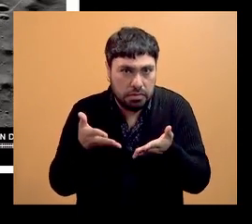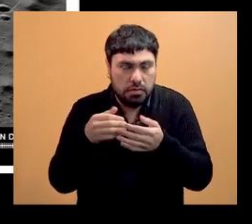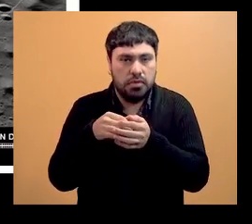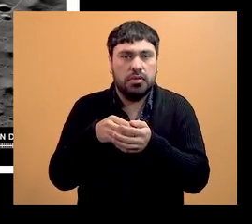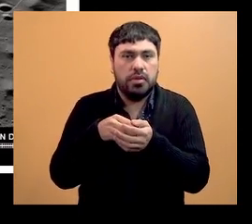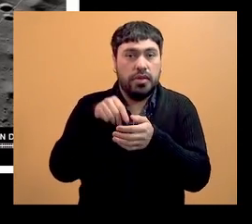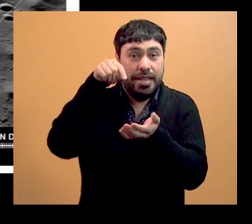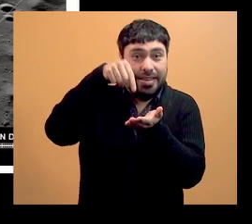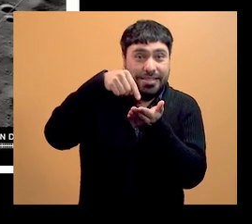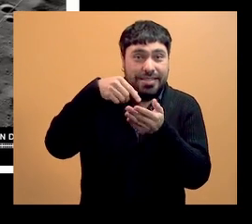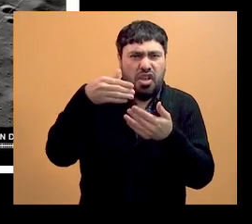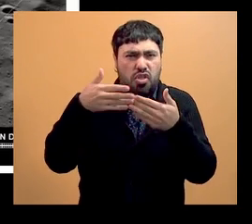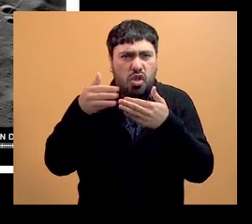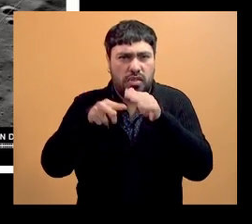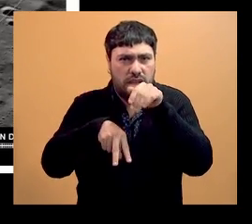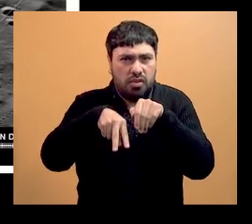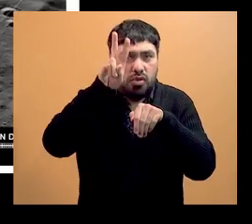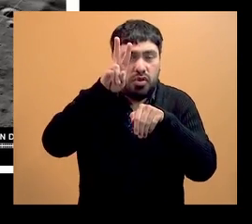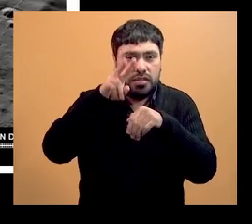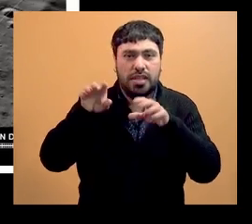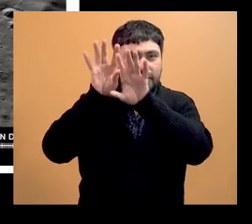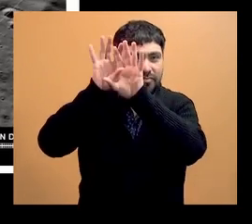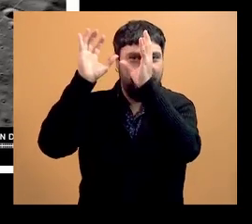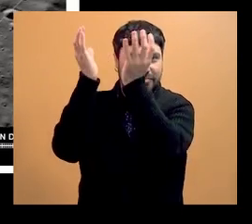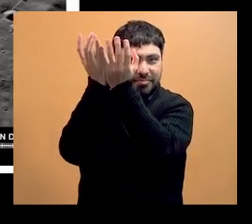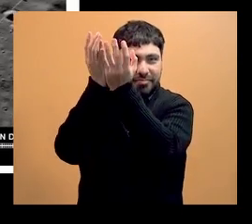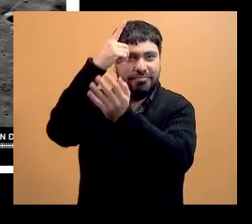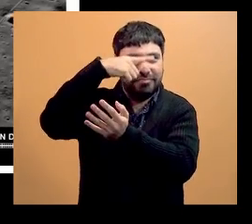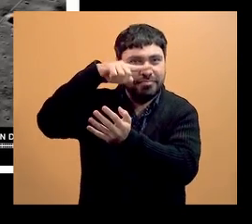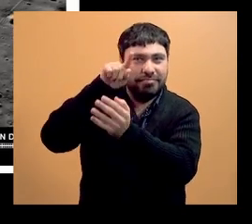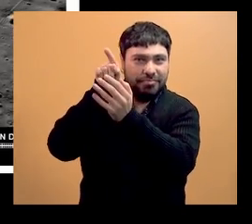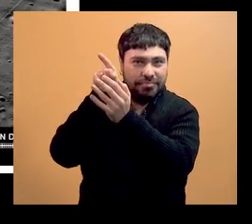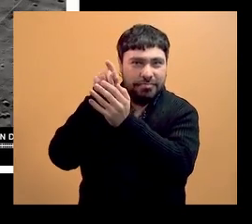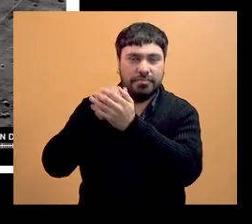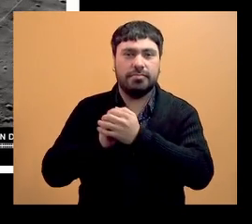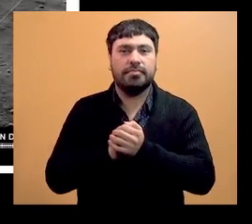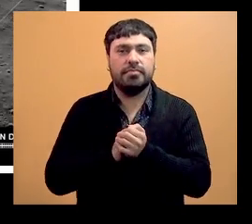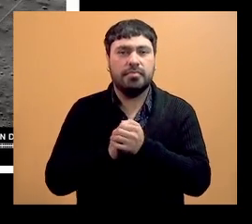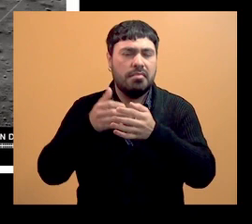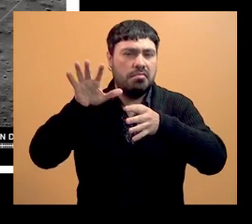del West Crater o el Cráter West. Por lo tanto, a